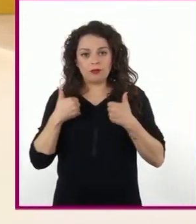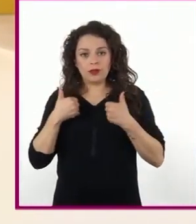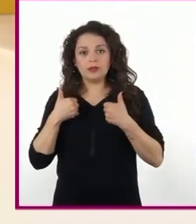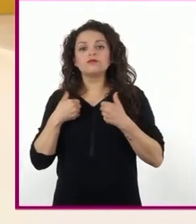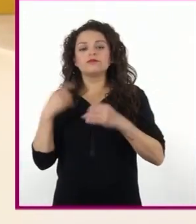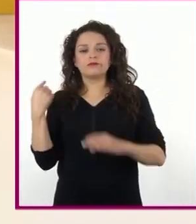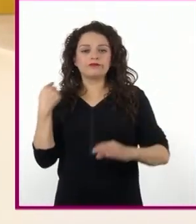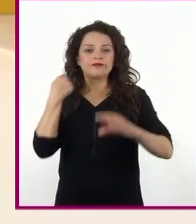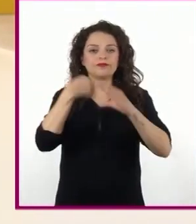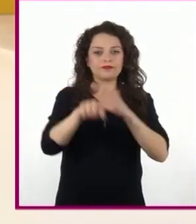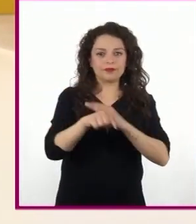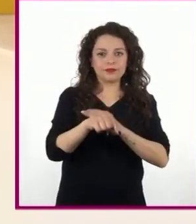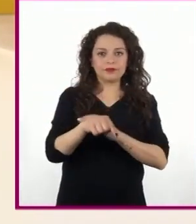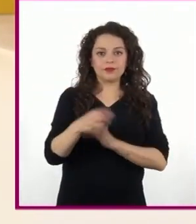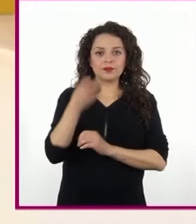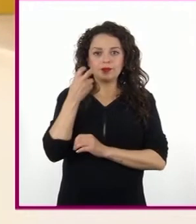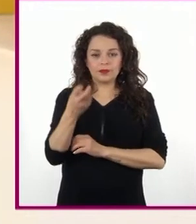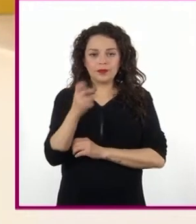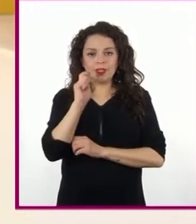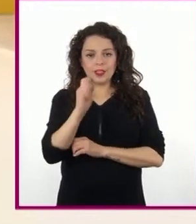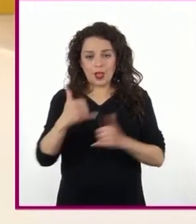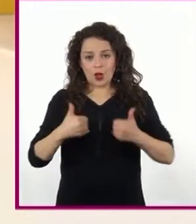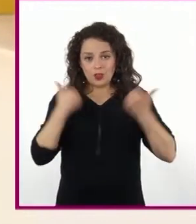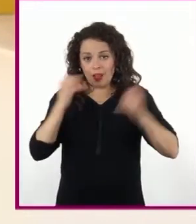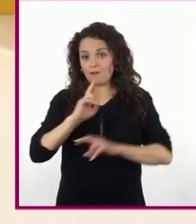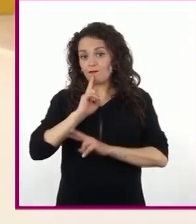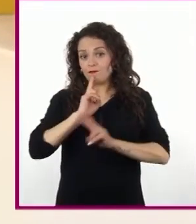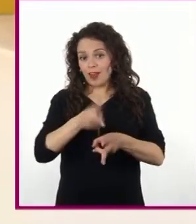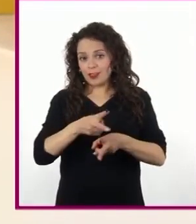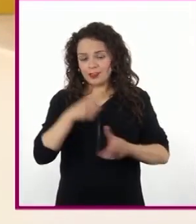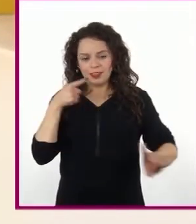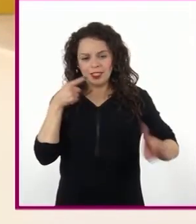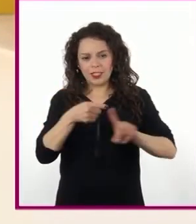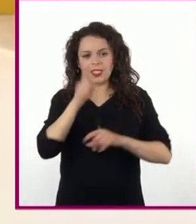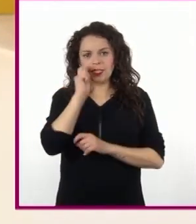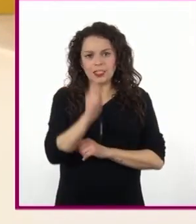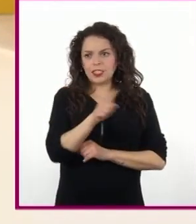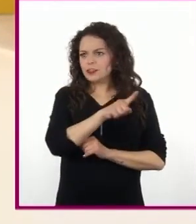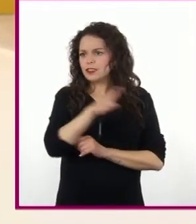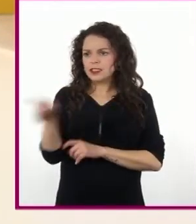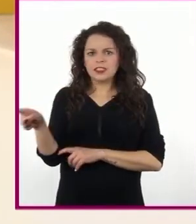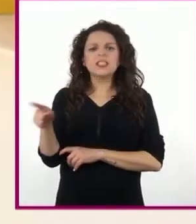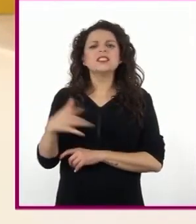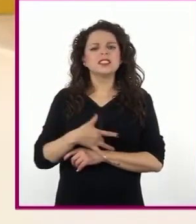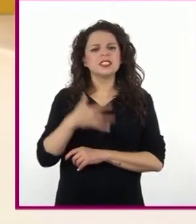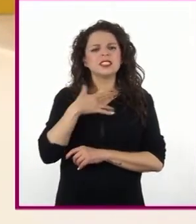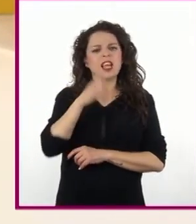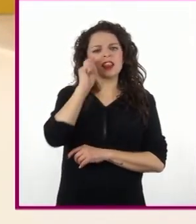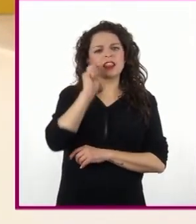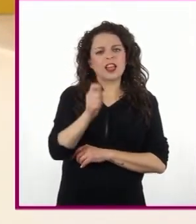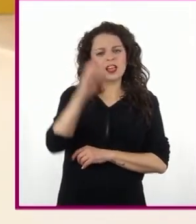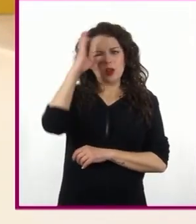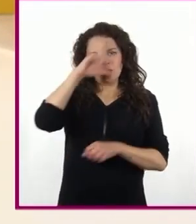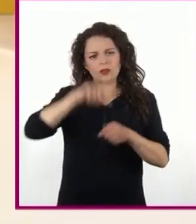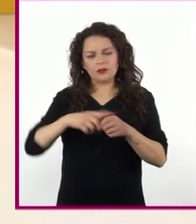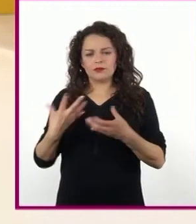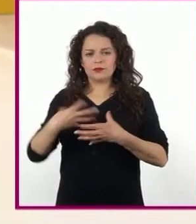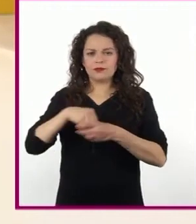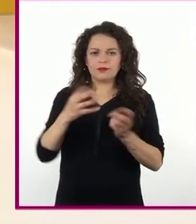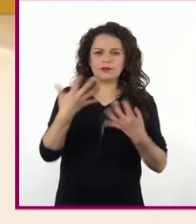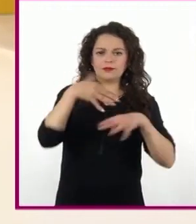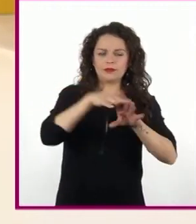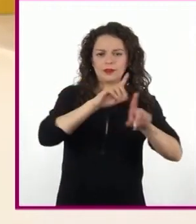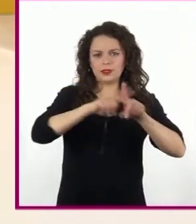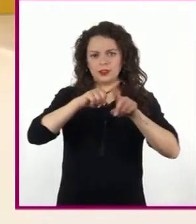nuestra sección La Voz de la Juventud, respecto a qué es para ellas y ellos la cultura incluyente e intercultural